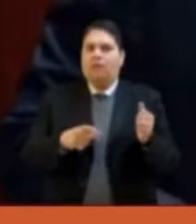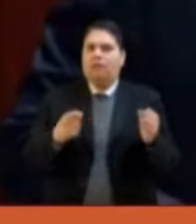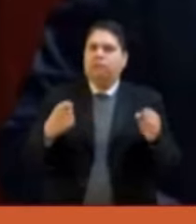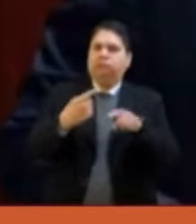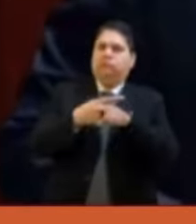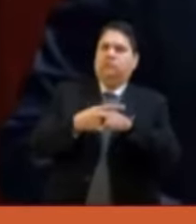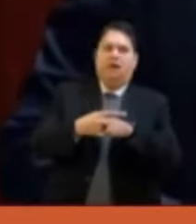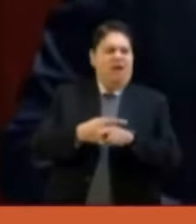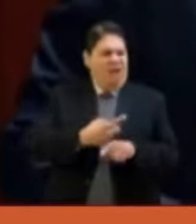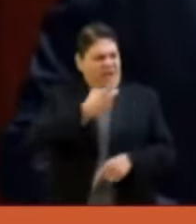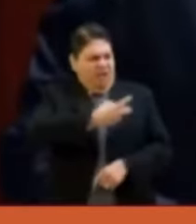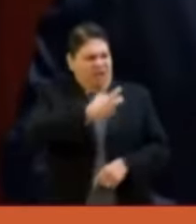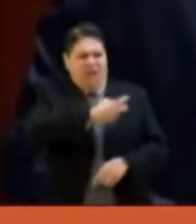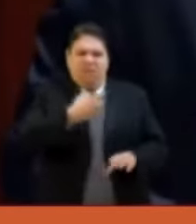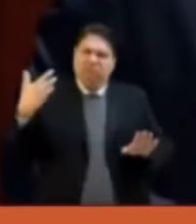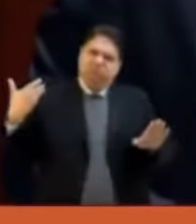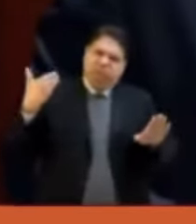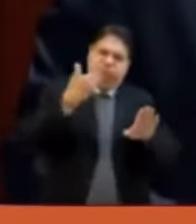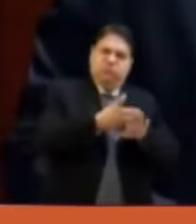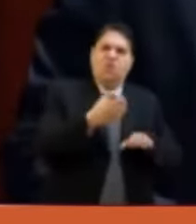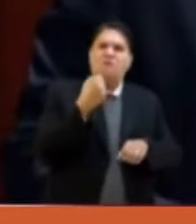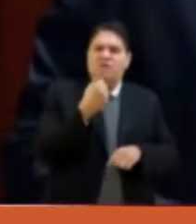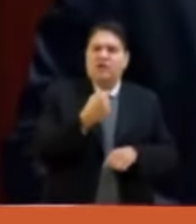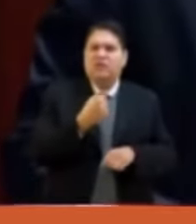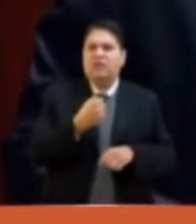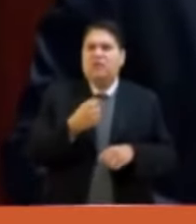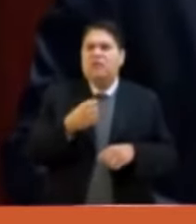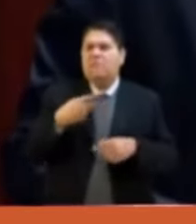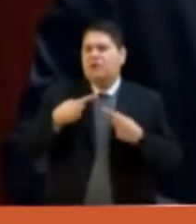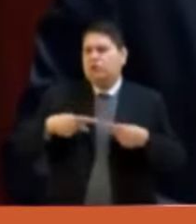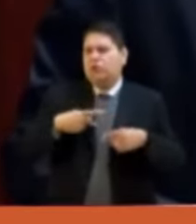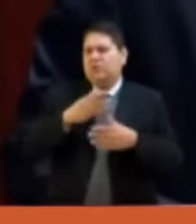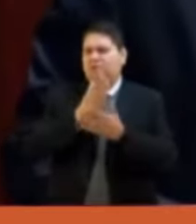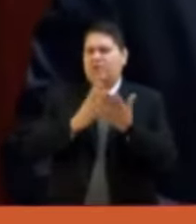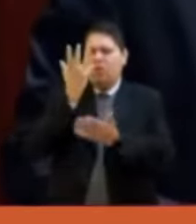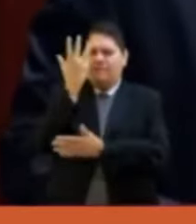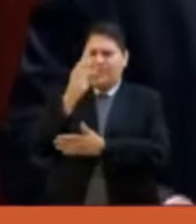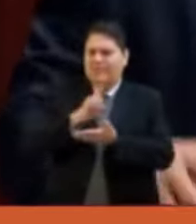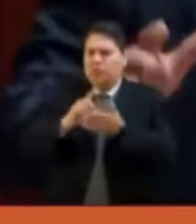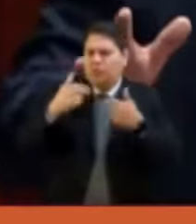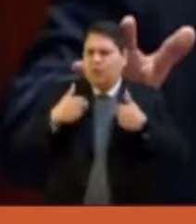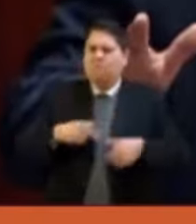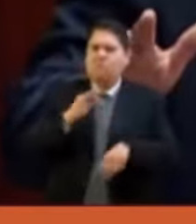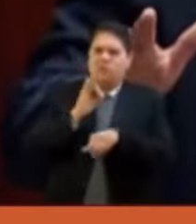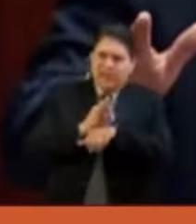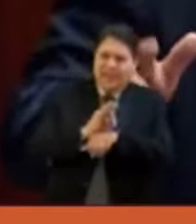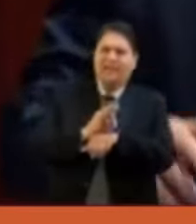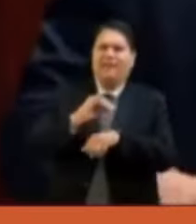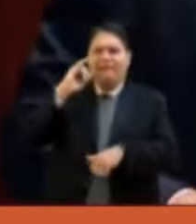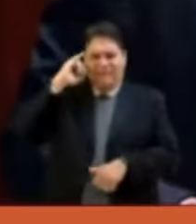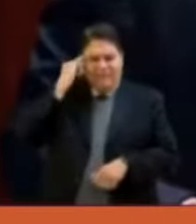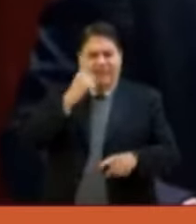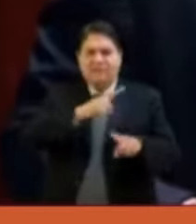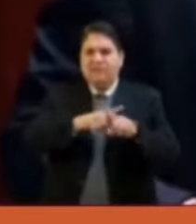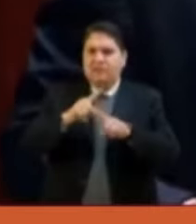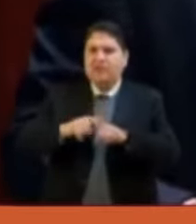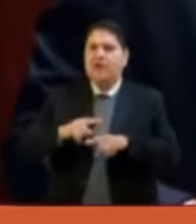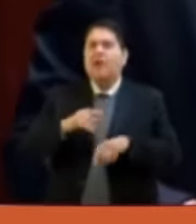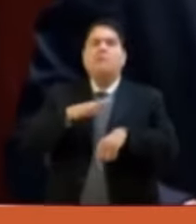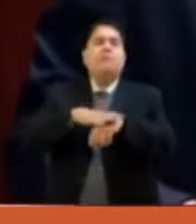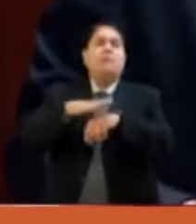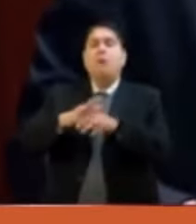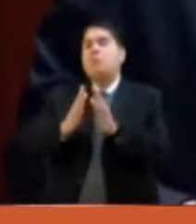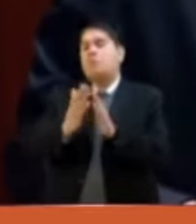es atacado y perseguido ecologistas indígenas Defensores de Derechos Humanos Y todavía tienen hisismo llamada respeto